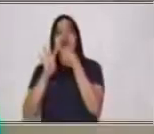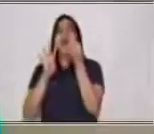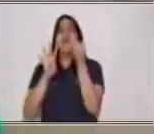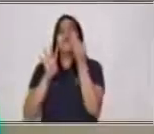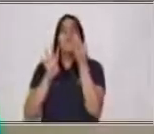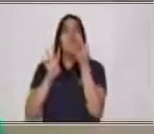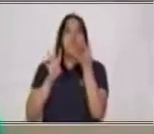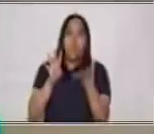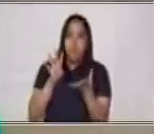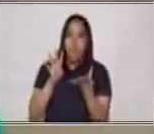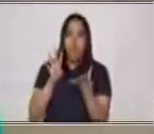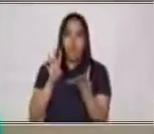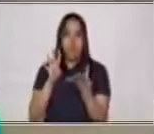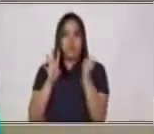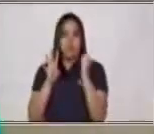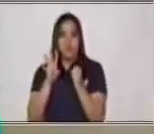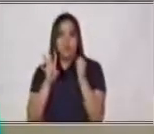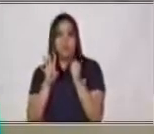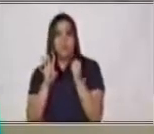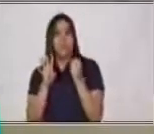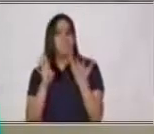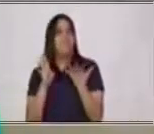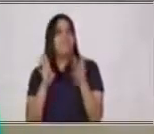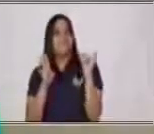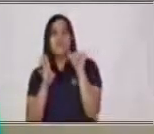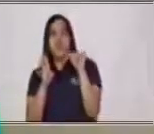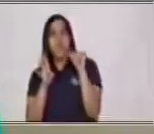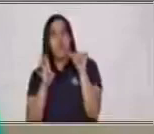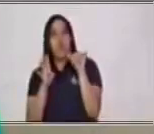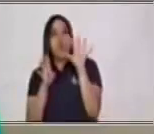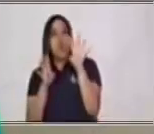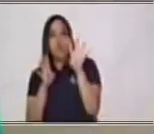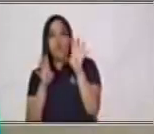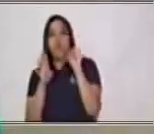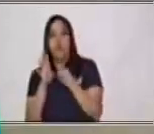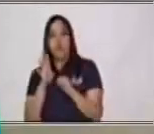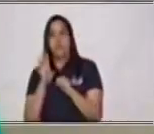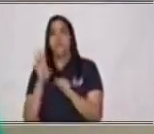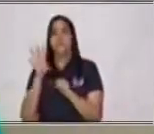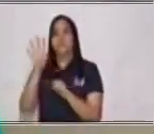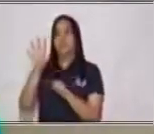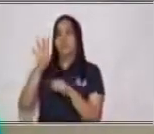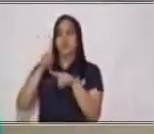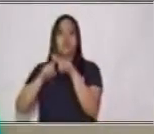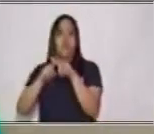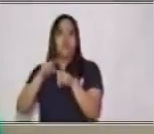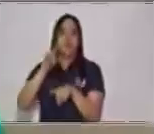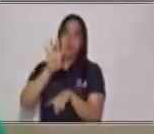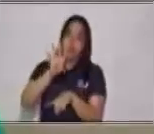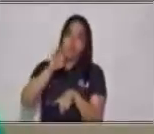debe multiplicar por sí misma la base. Entonces, el resultado va a ser 4